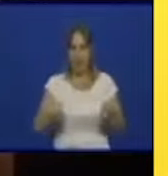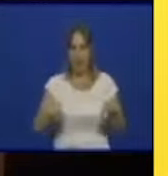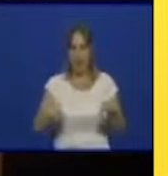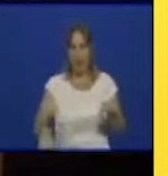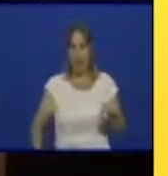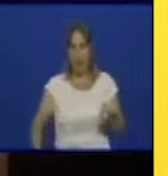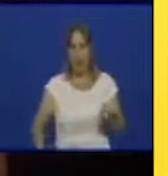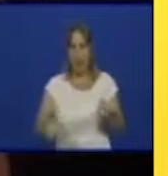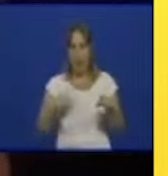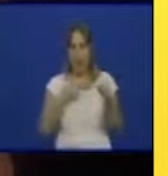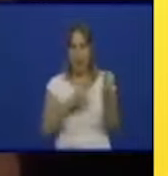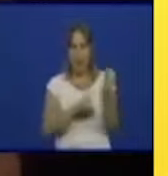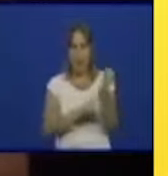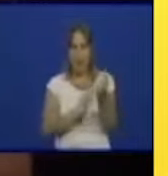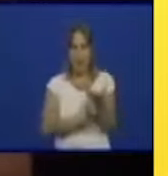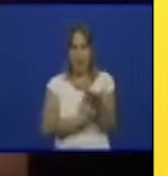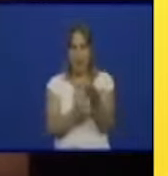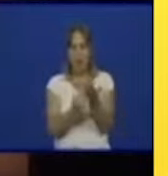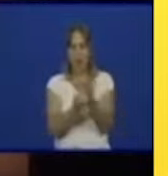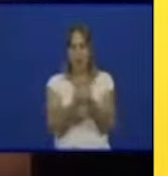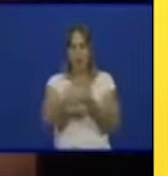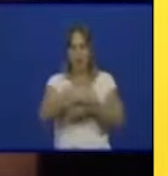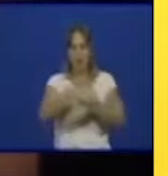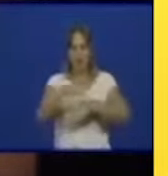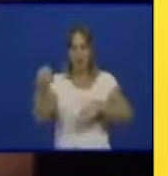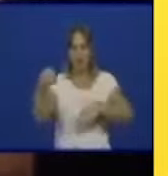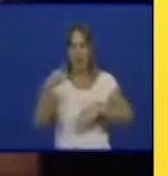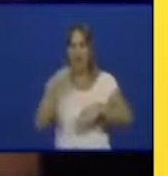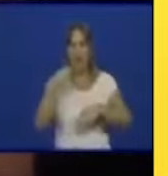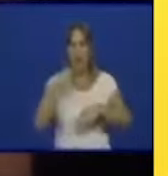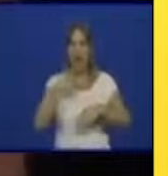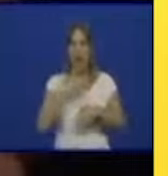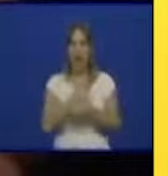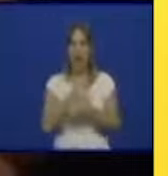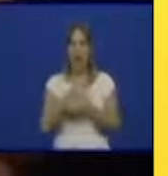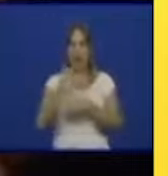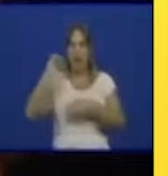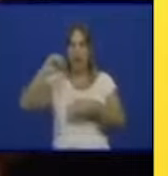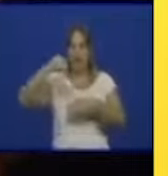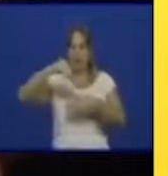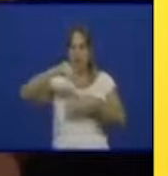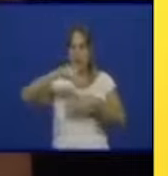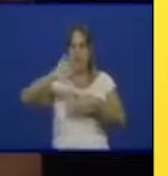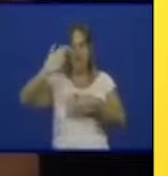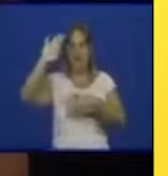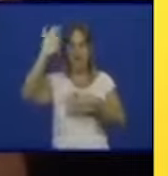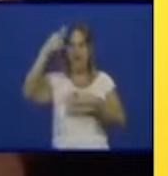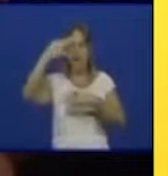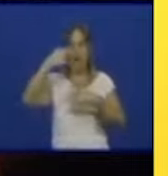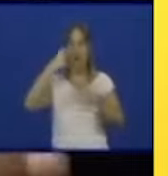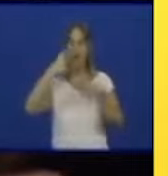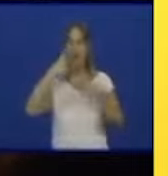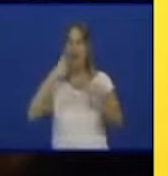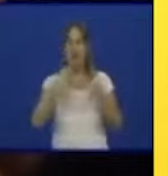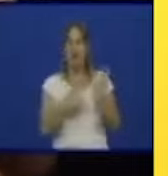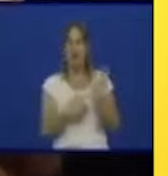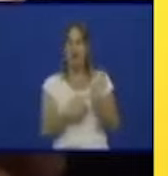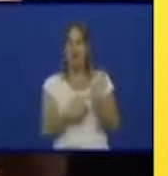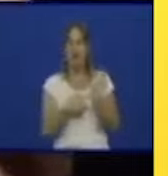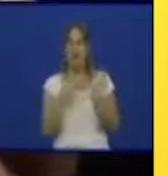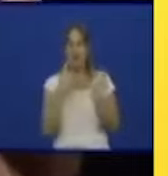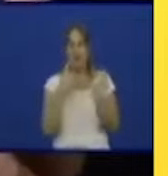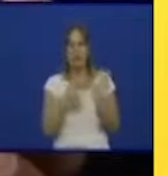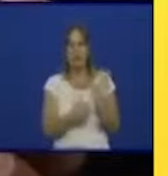Mira cómo el cocinero, el chef, el que te orienta a darle un hervor al pollito y ponerlo a tender al sol,